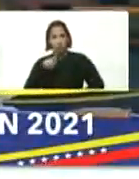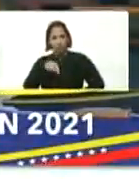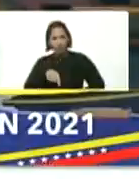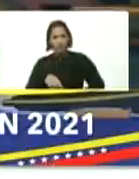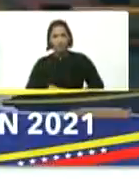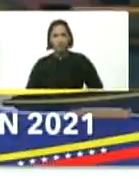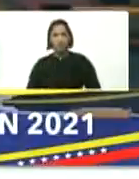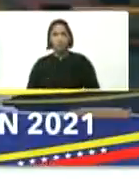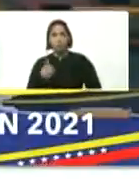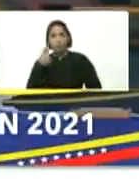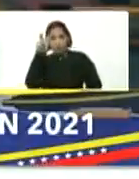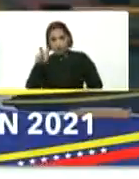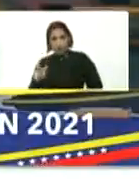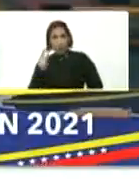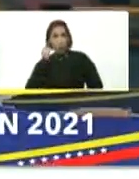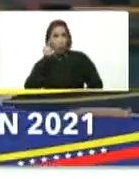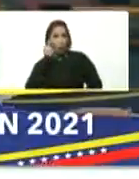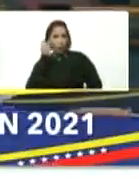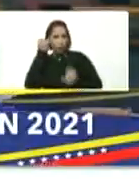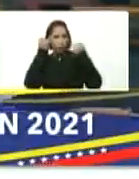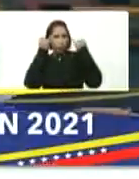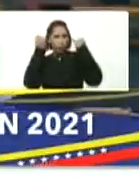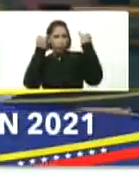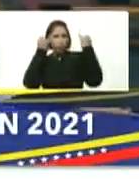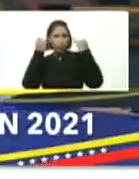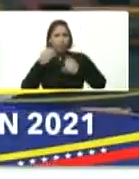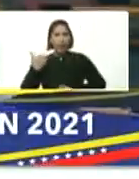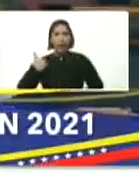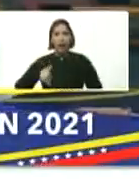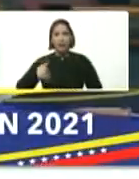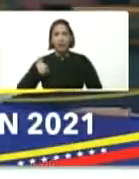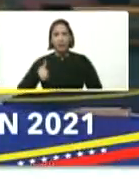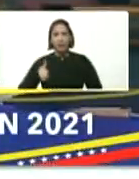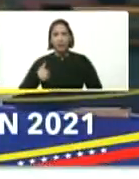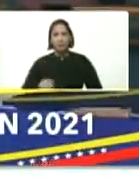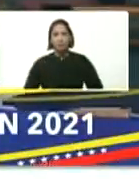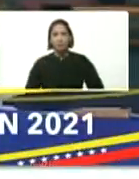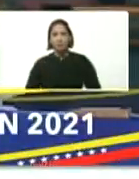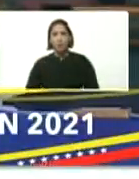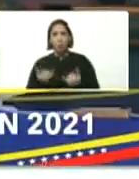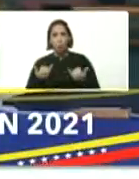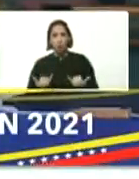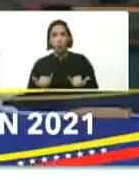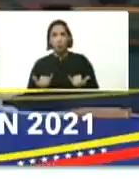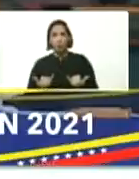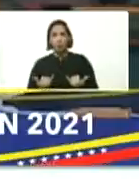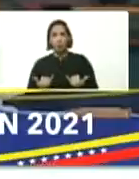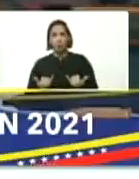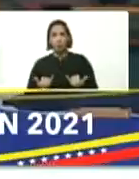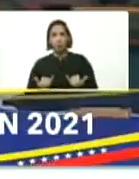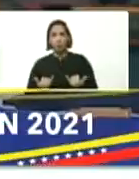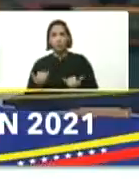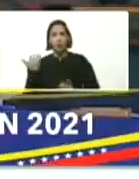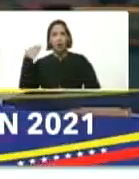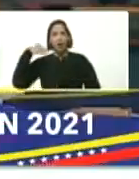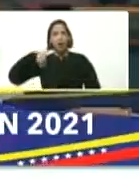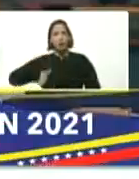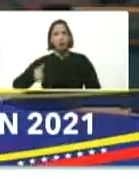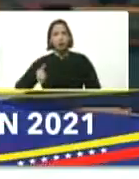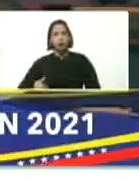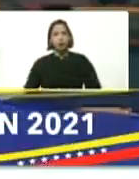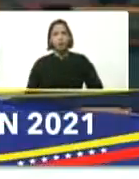una escritora muy talentosa, argentina. Acaba de ganar el premio Rómulo